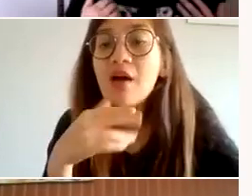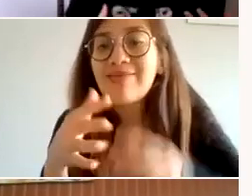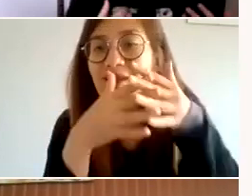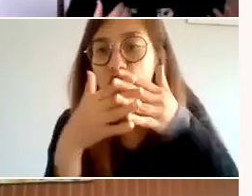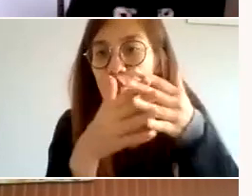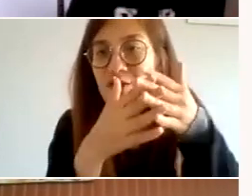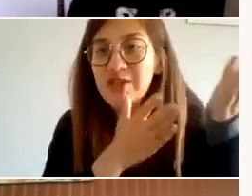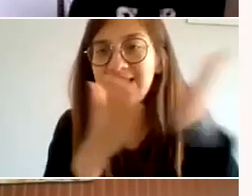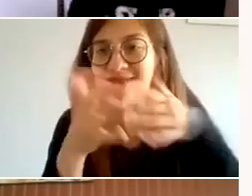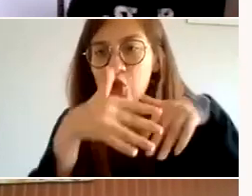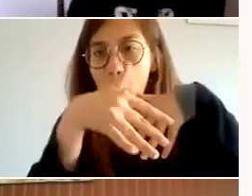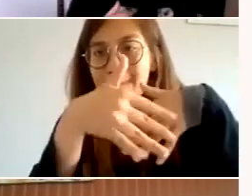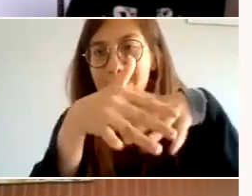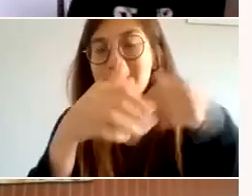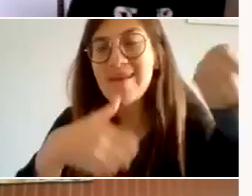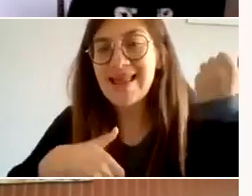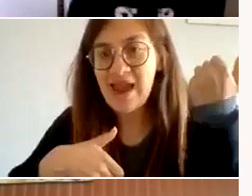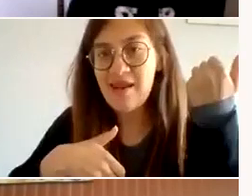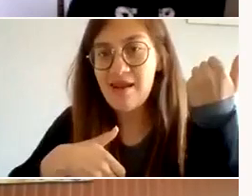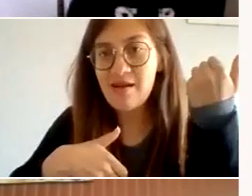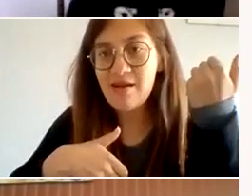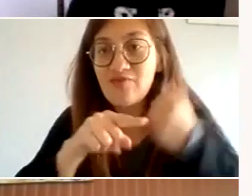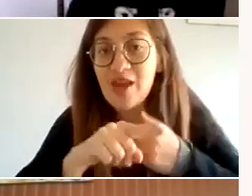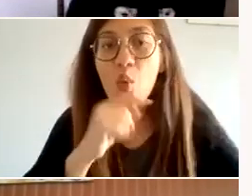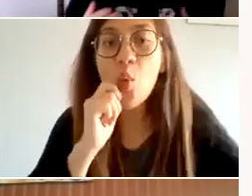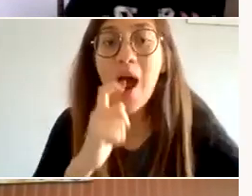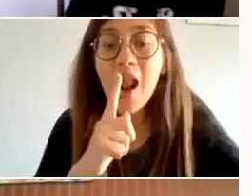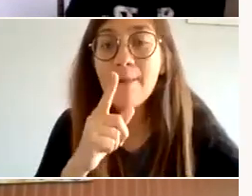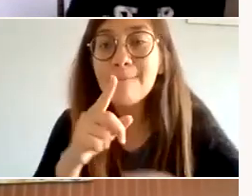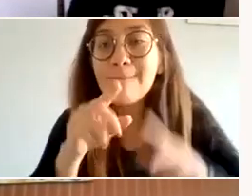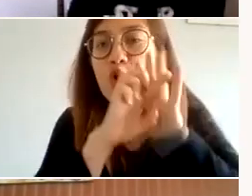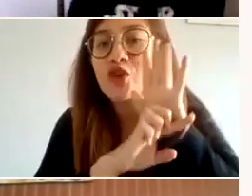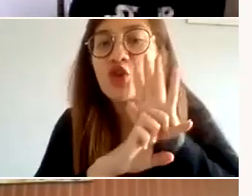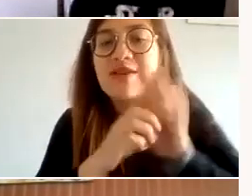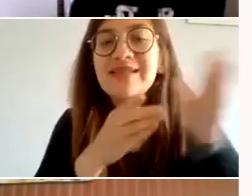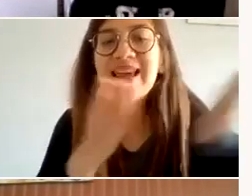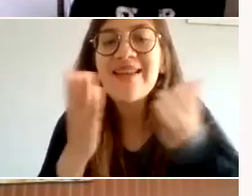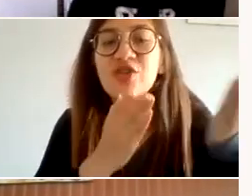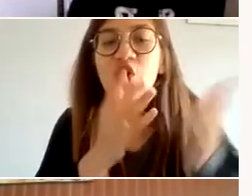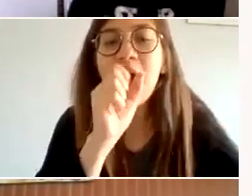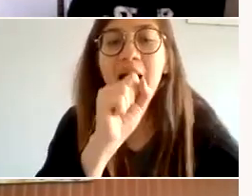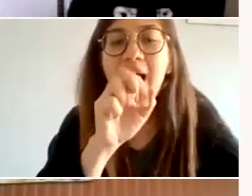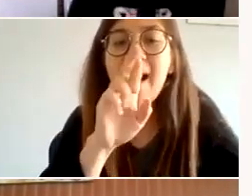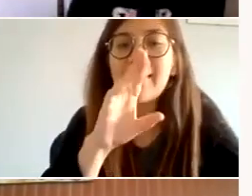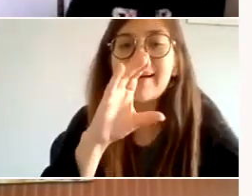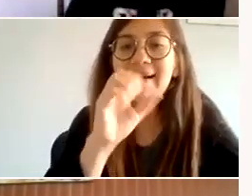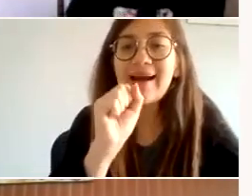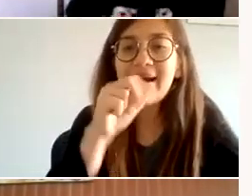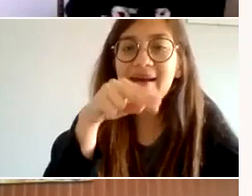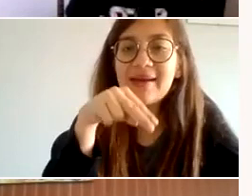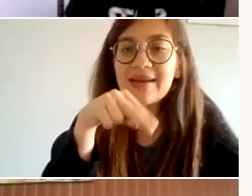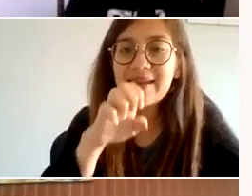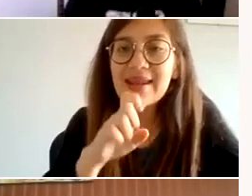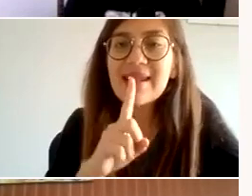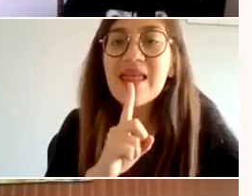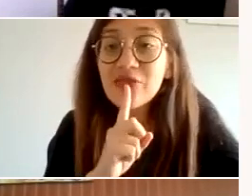llamó el proyecto ARPANET, perdón, y luego fue evolucionando en lo que hoy conocemos como el Internet. Al